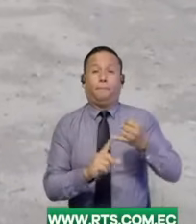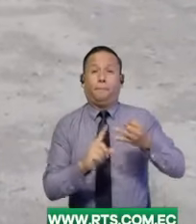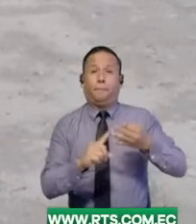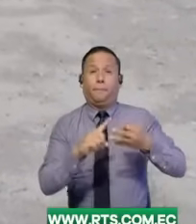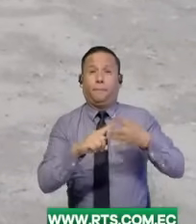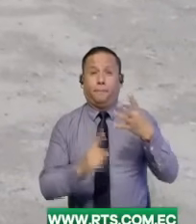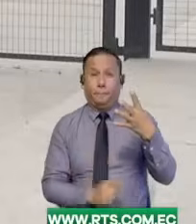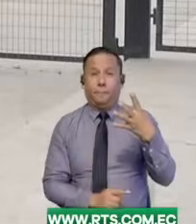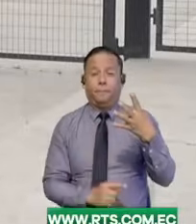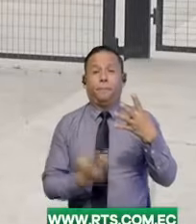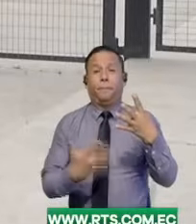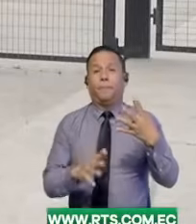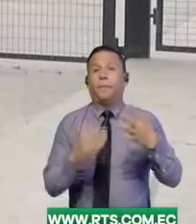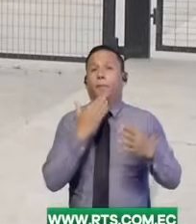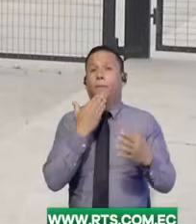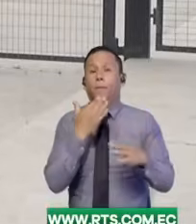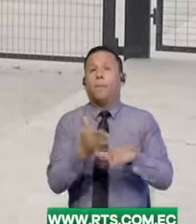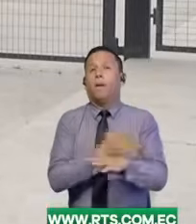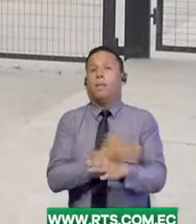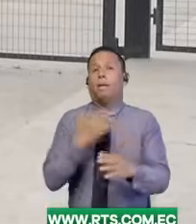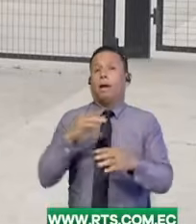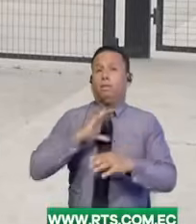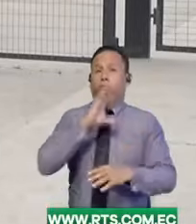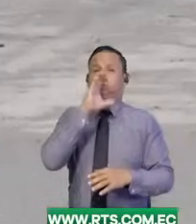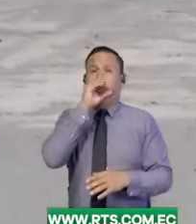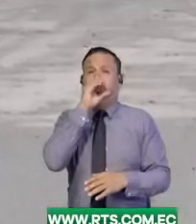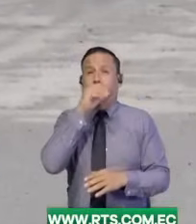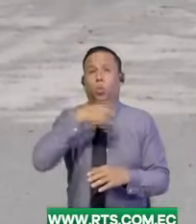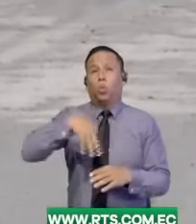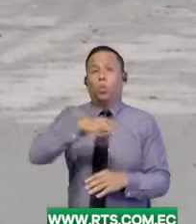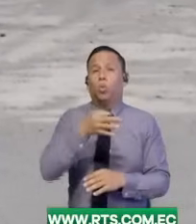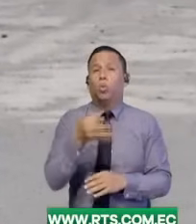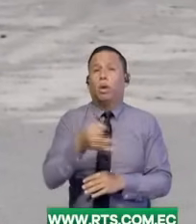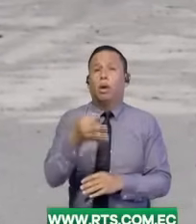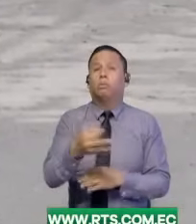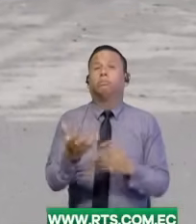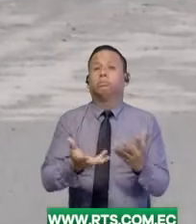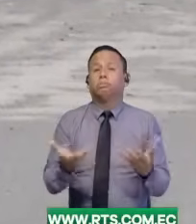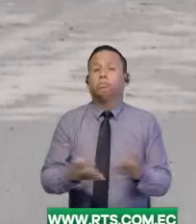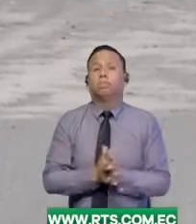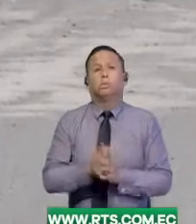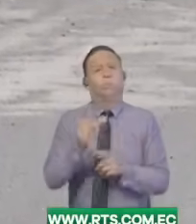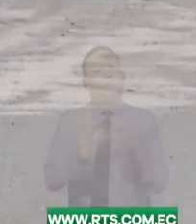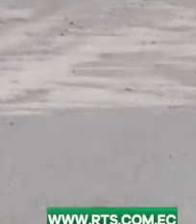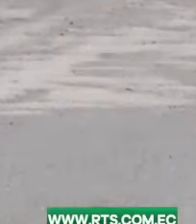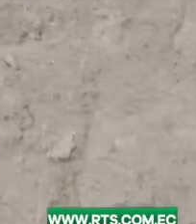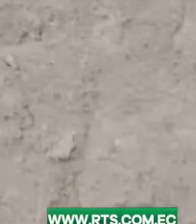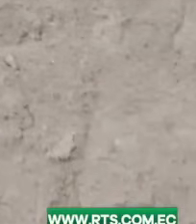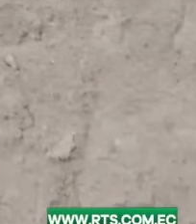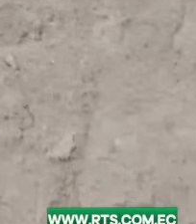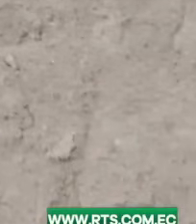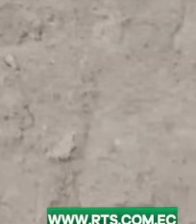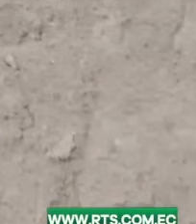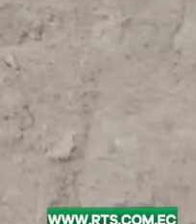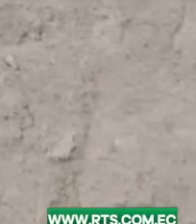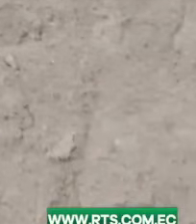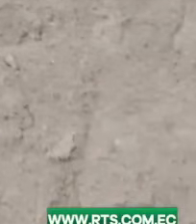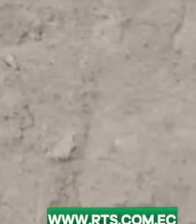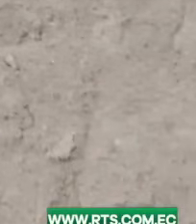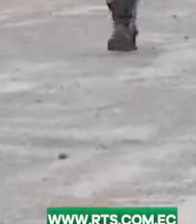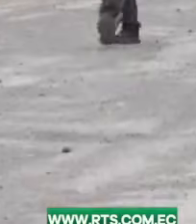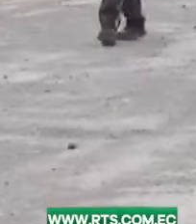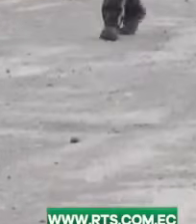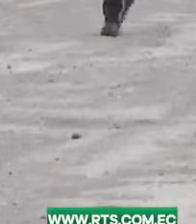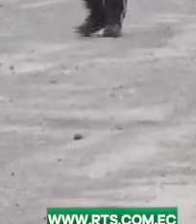Estas fueron las instalaciones de la Autoridad de Tránsito de Durán, hasta donde personas armadas se acercaron y dispararon por al menos 30